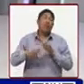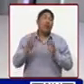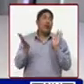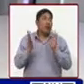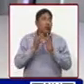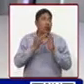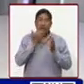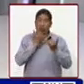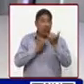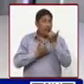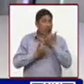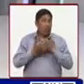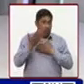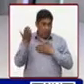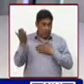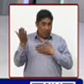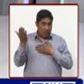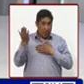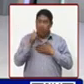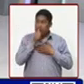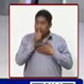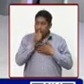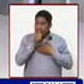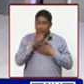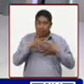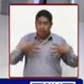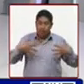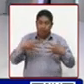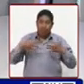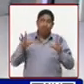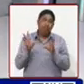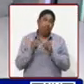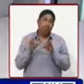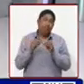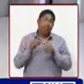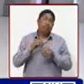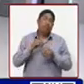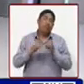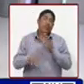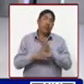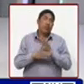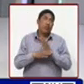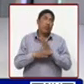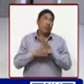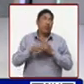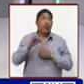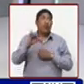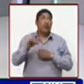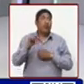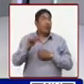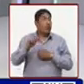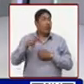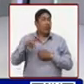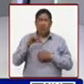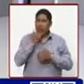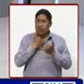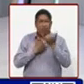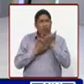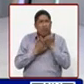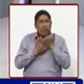de lo que pasa en la intimidad de este Consejo de la División Profesional, como también estamos con Juanpi para que nos vaya comentando todos los